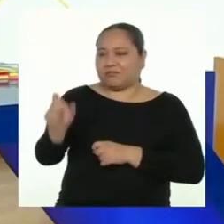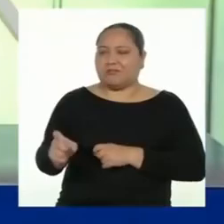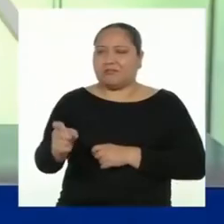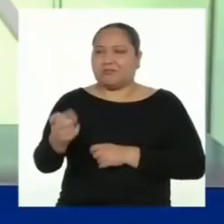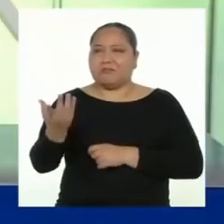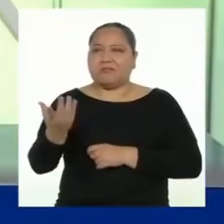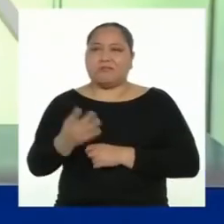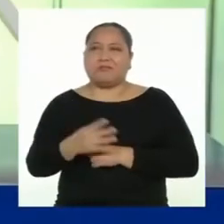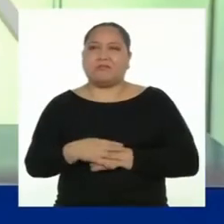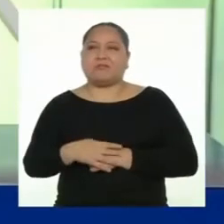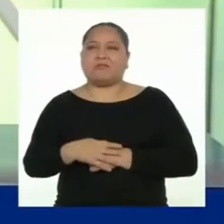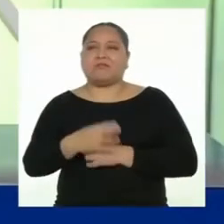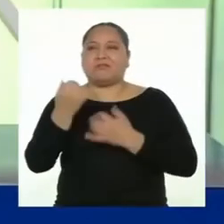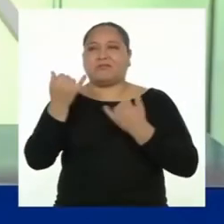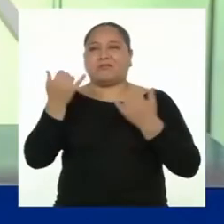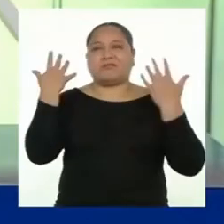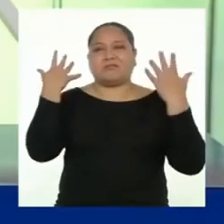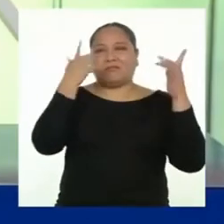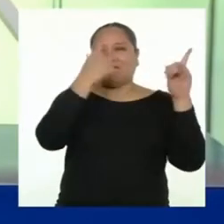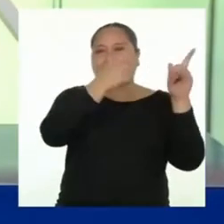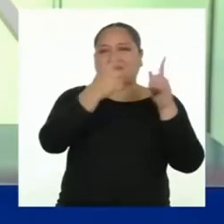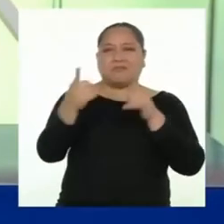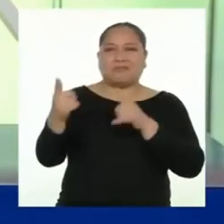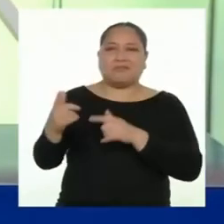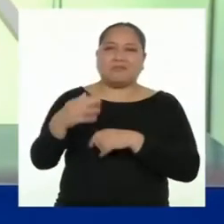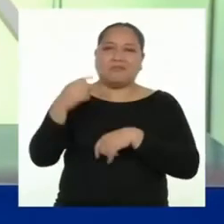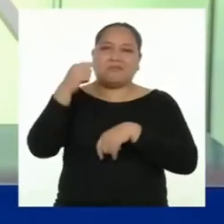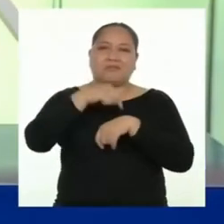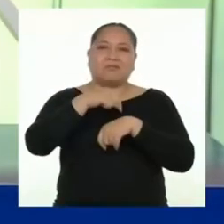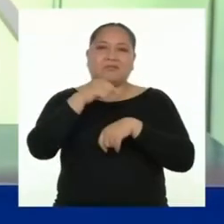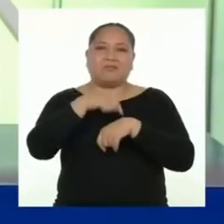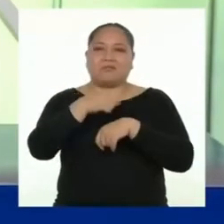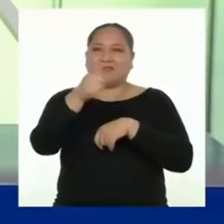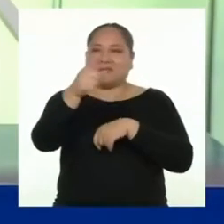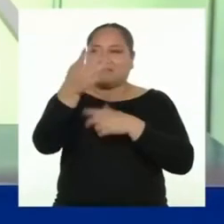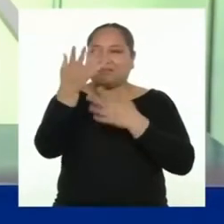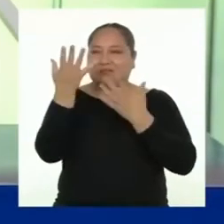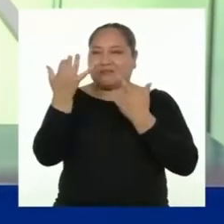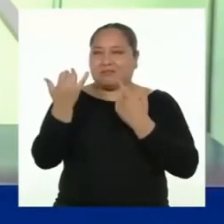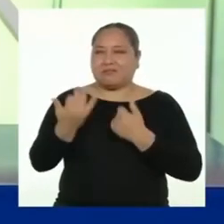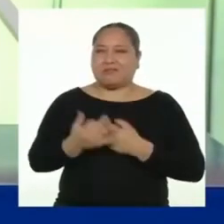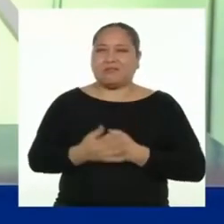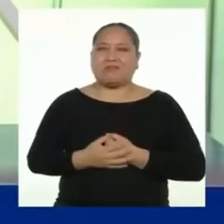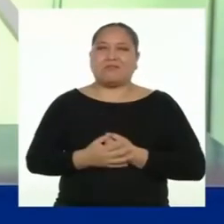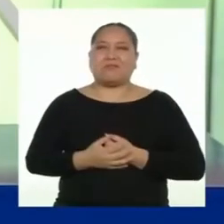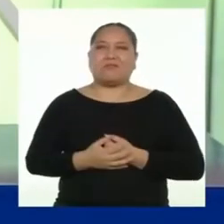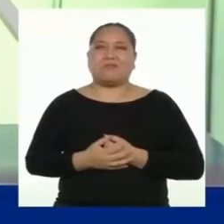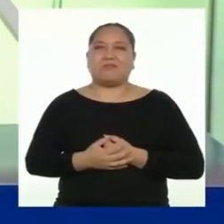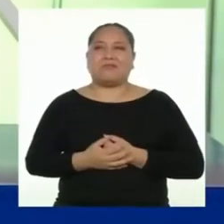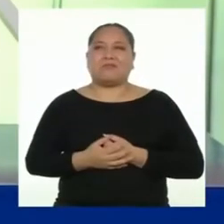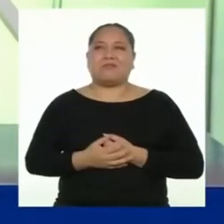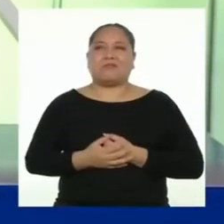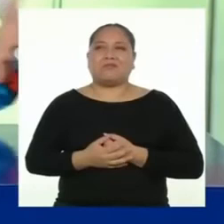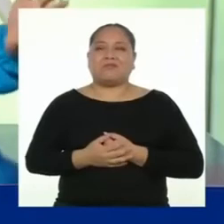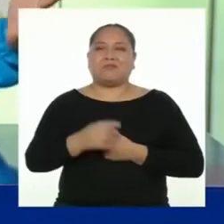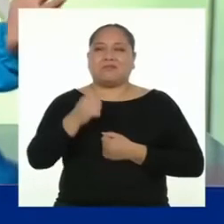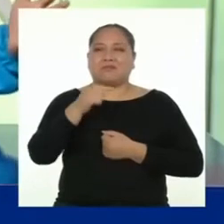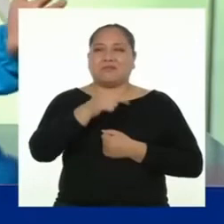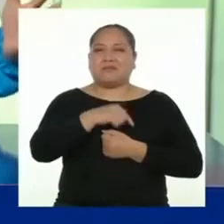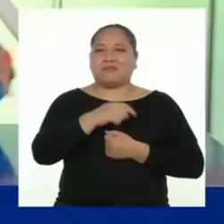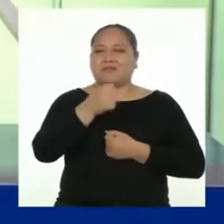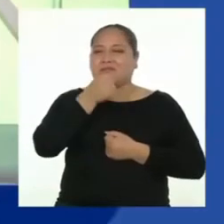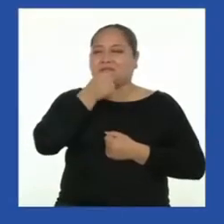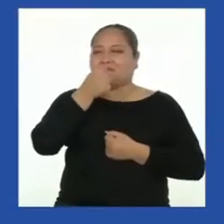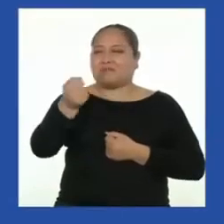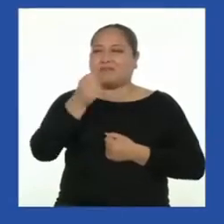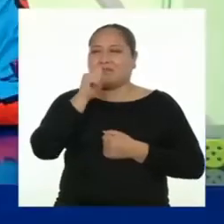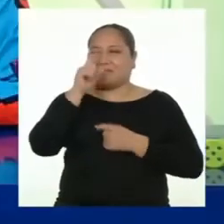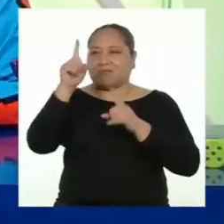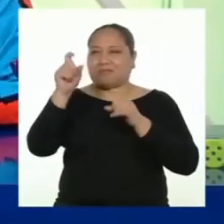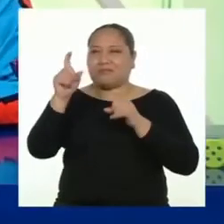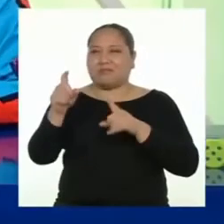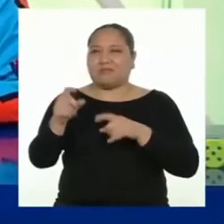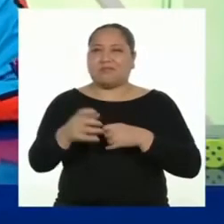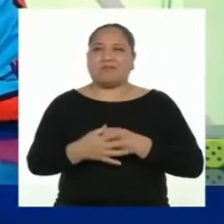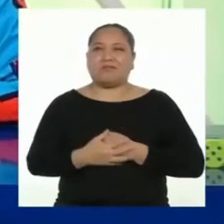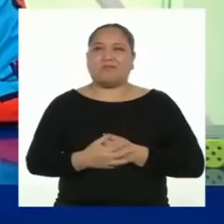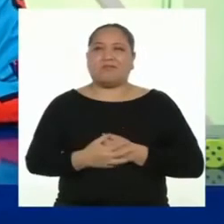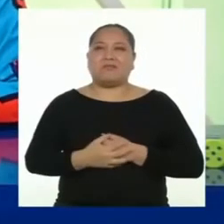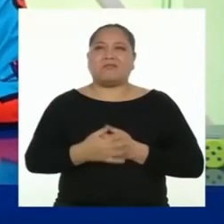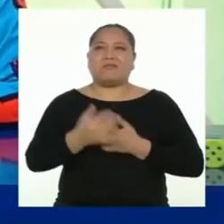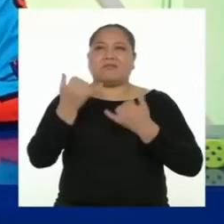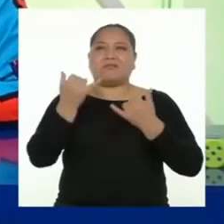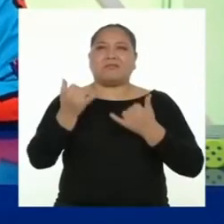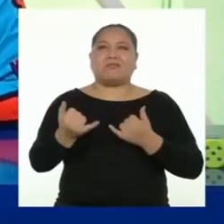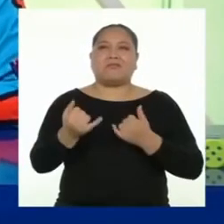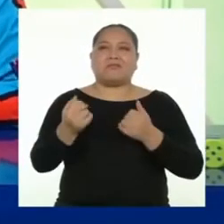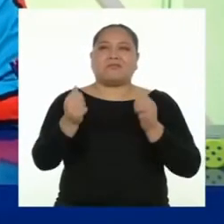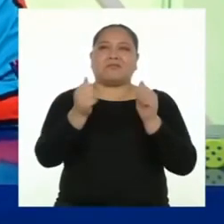persona entrevistada. Ahora sí, chicas y chicos, llegó el momento que tanto estábamos esperando. ¡La entrevista!